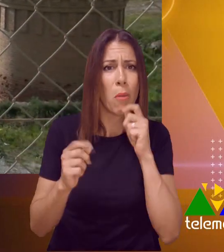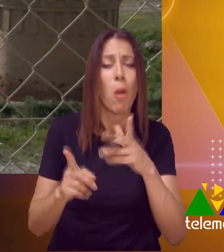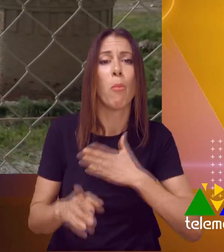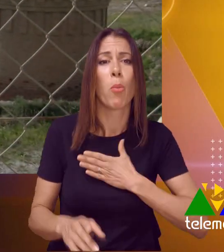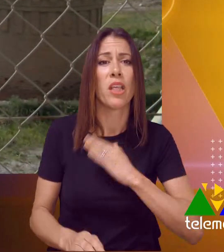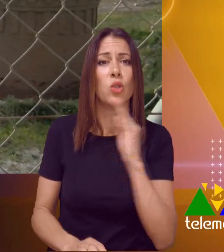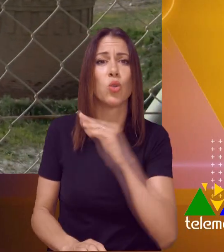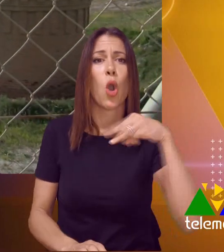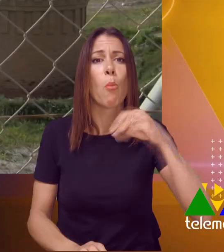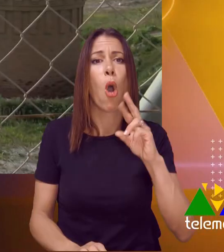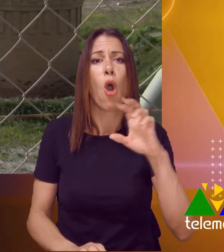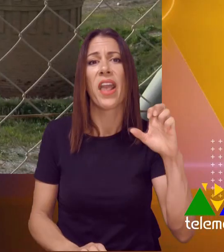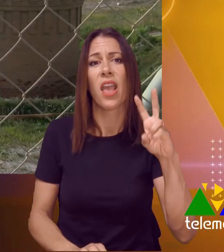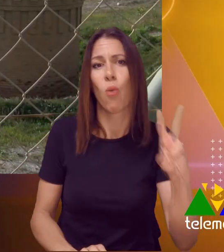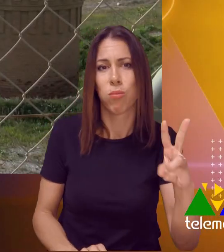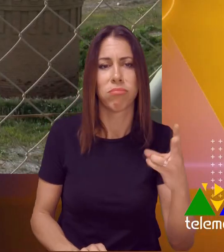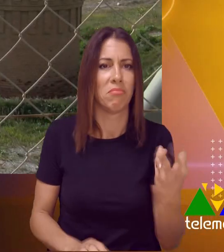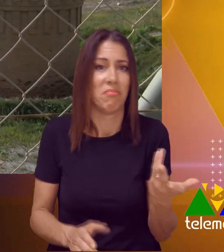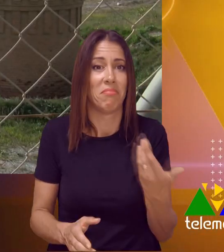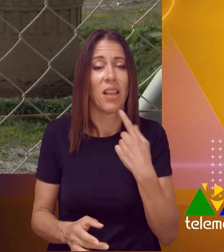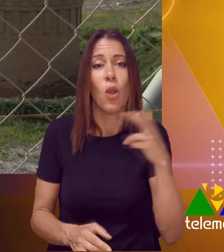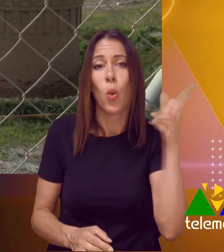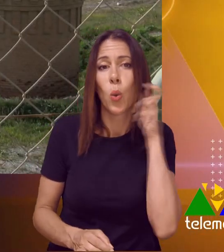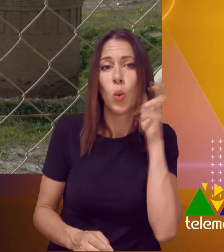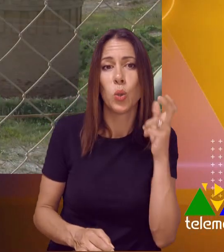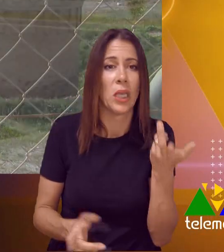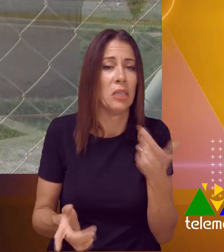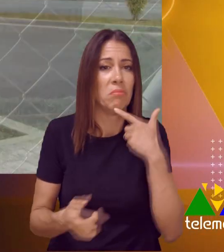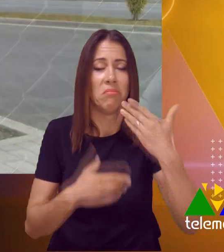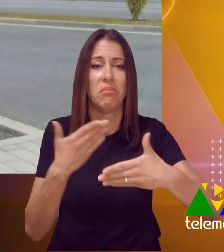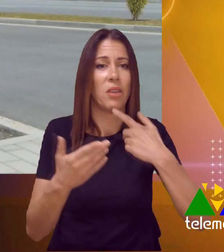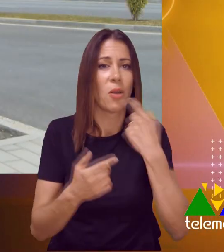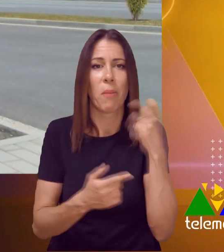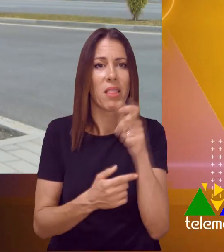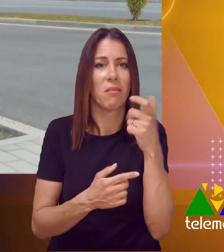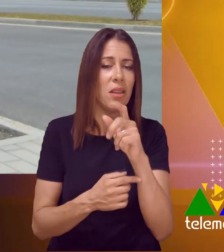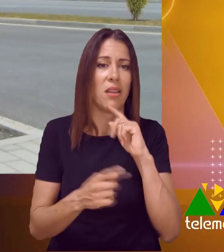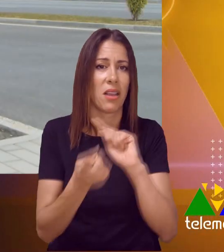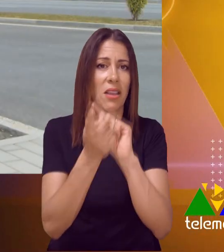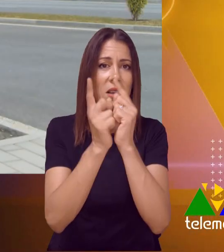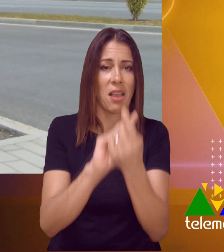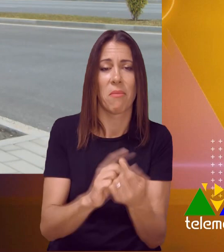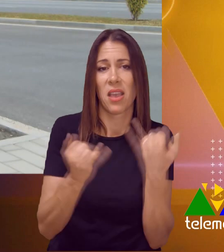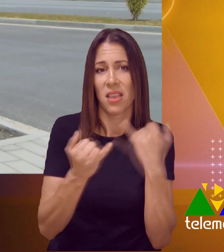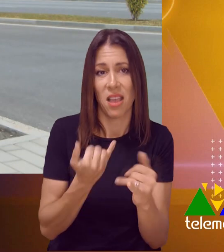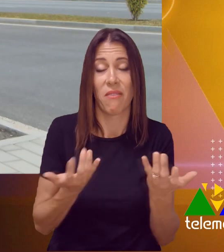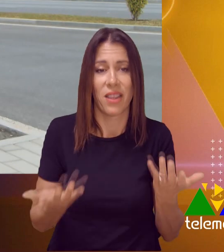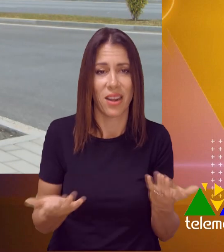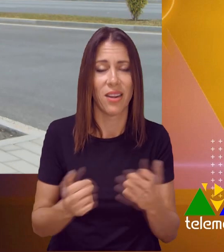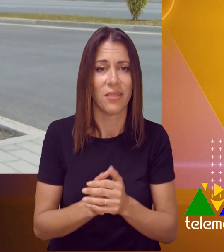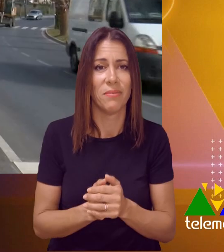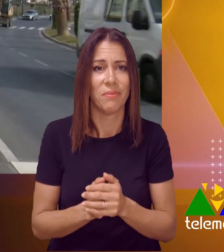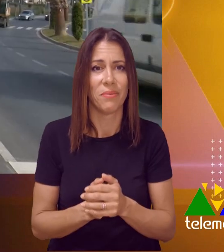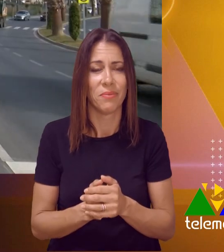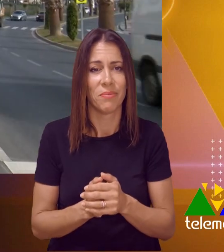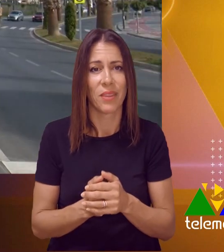la familia Moreu. Y también pues ellos establecen pues sus aperos ahí y tal, y al final pues se convierte también en una zona de vivienda,